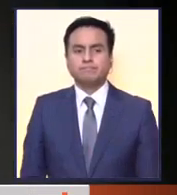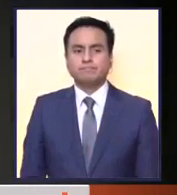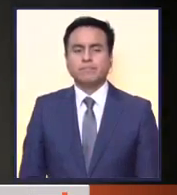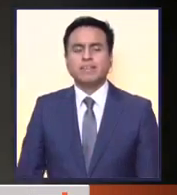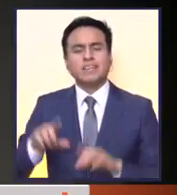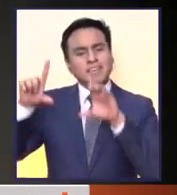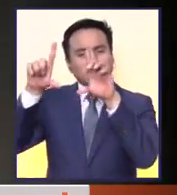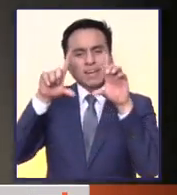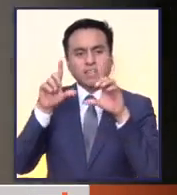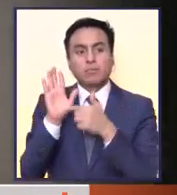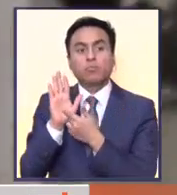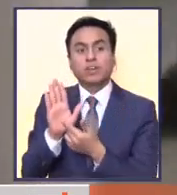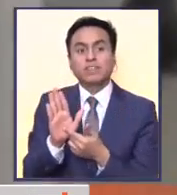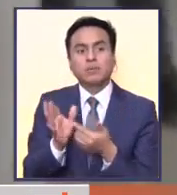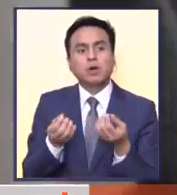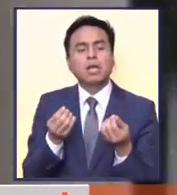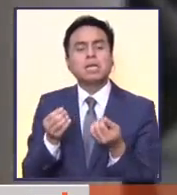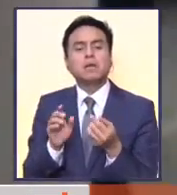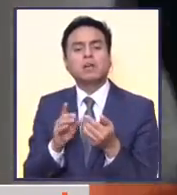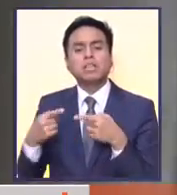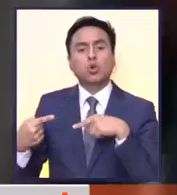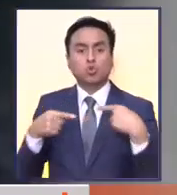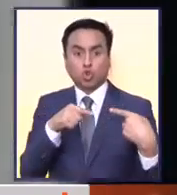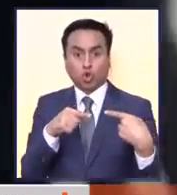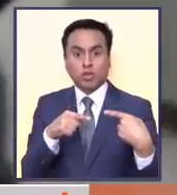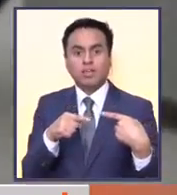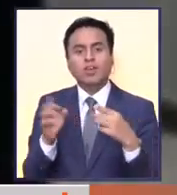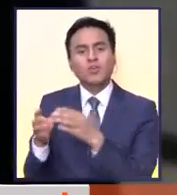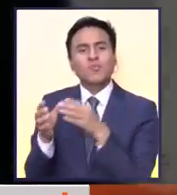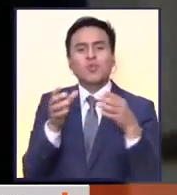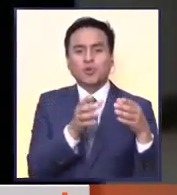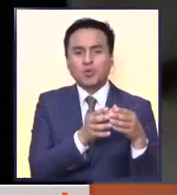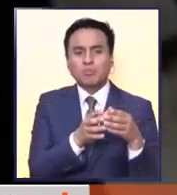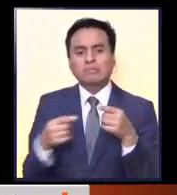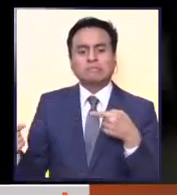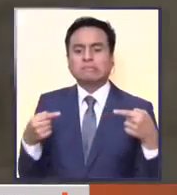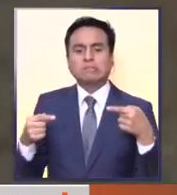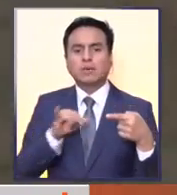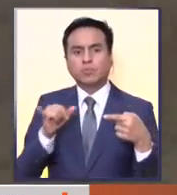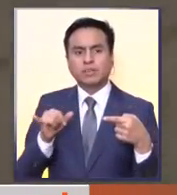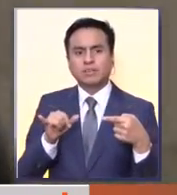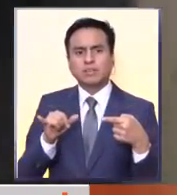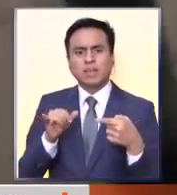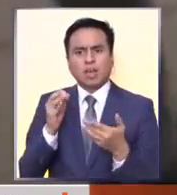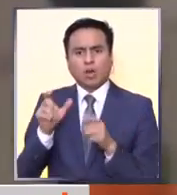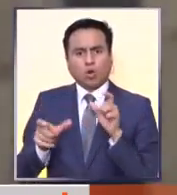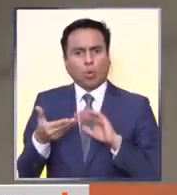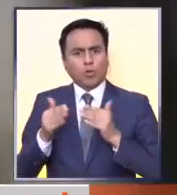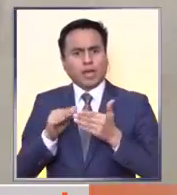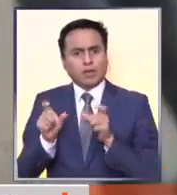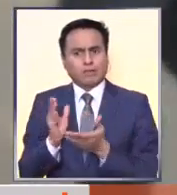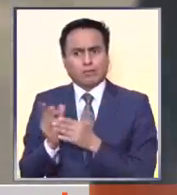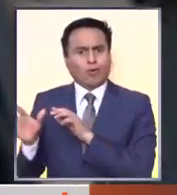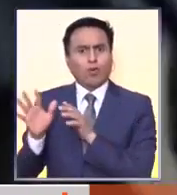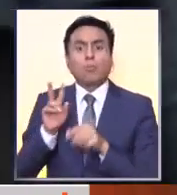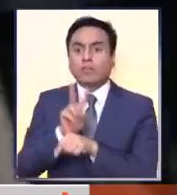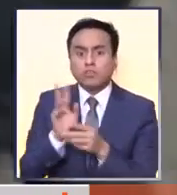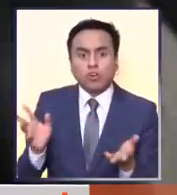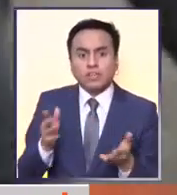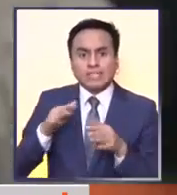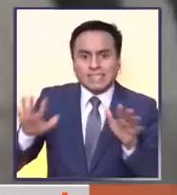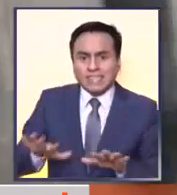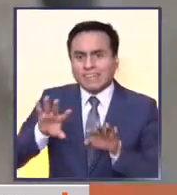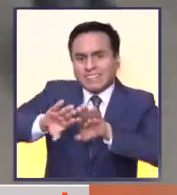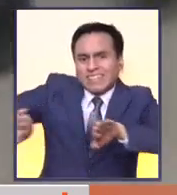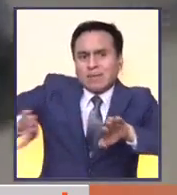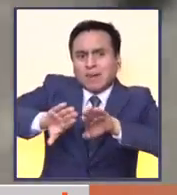imágenes muestran como lo que partió como una discusión entre dos grupos pronto involucró a toda una comunidad y hasta profesores que intentaban